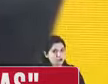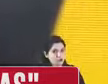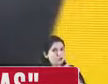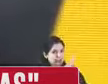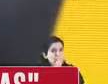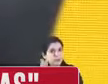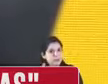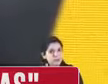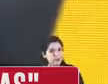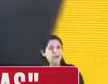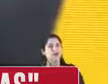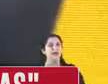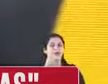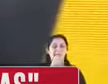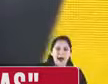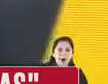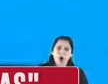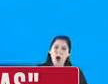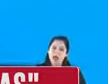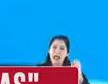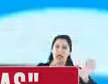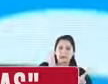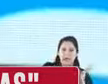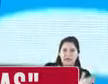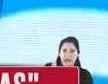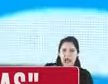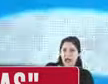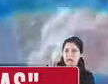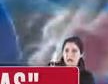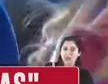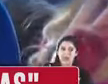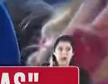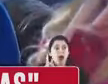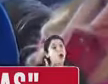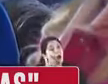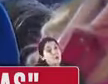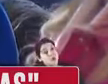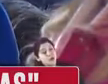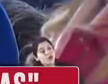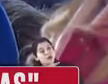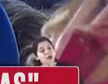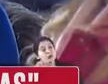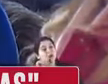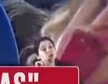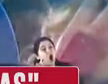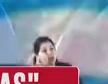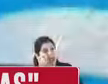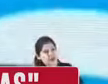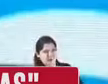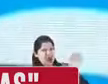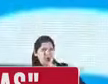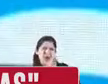y aguantando hasta maltratos rodríguez vi cómo te maltratan victoria no vale la